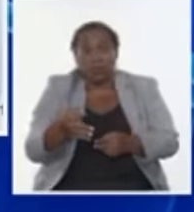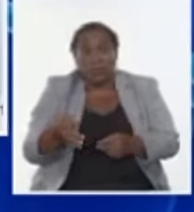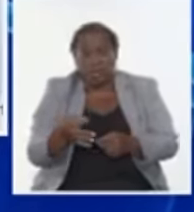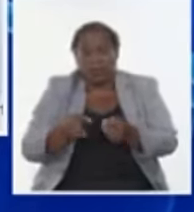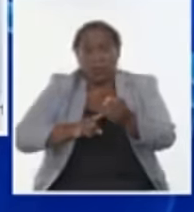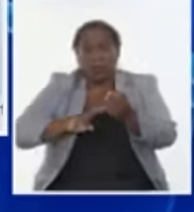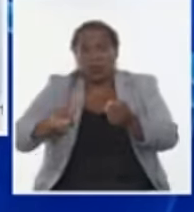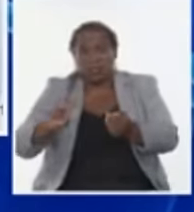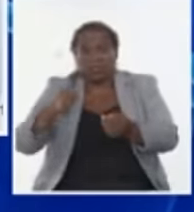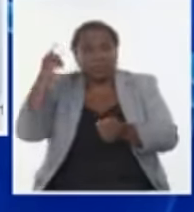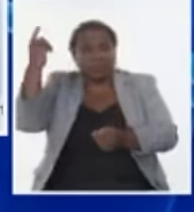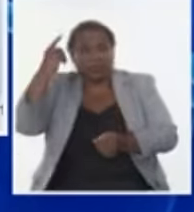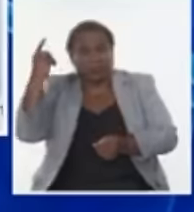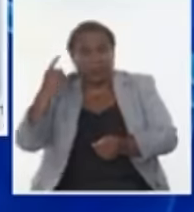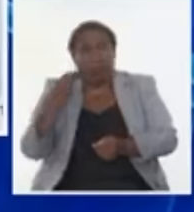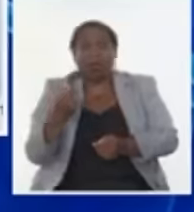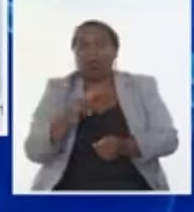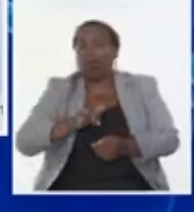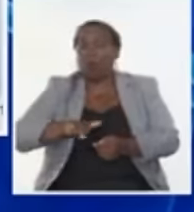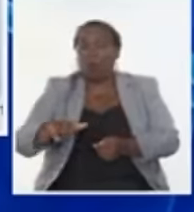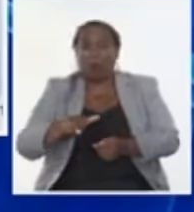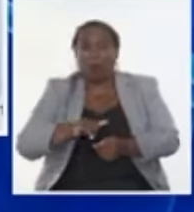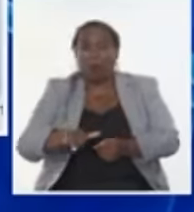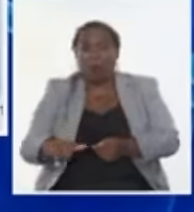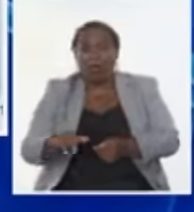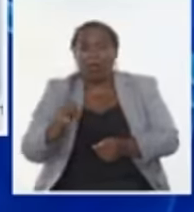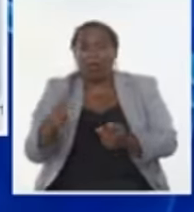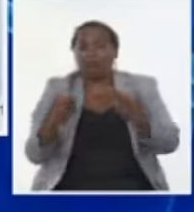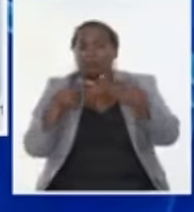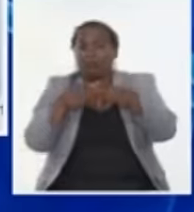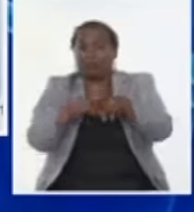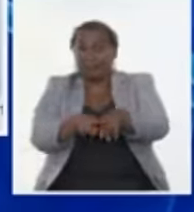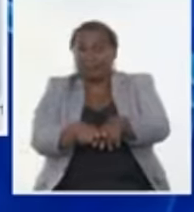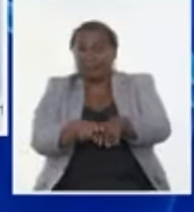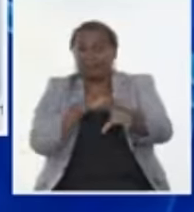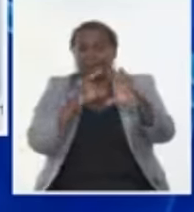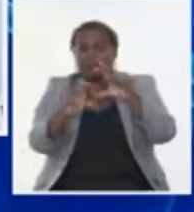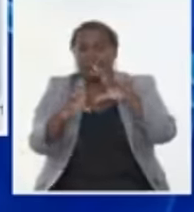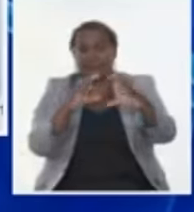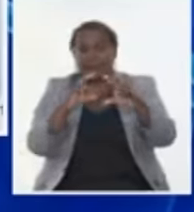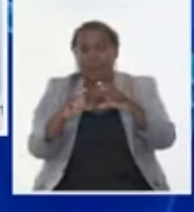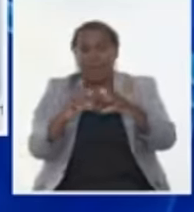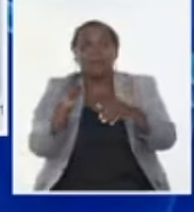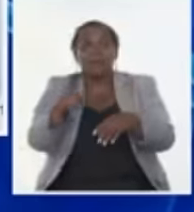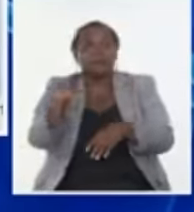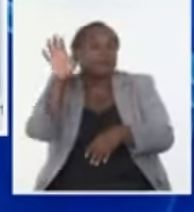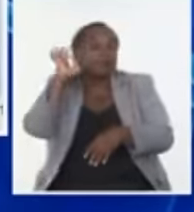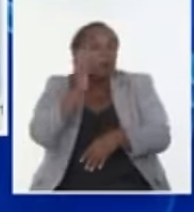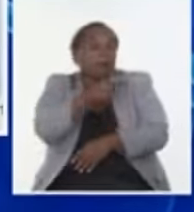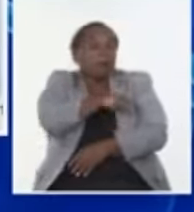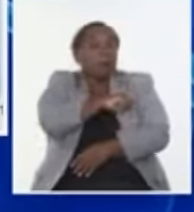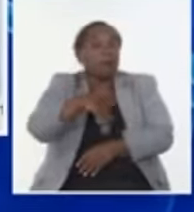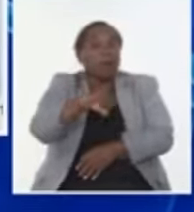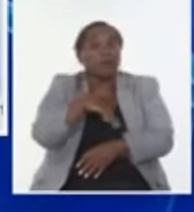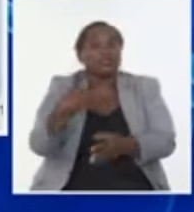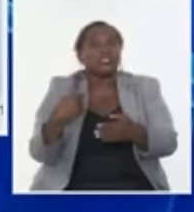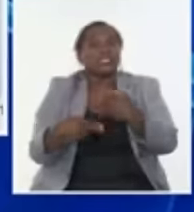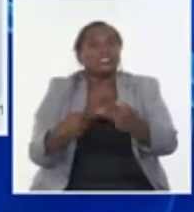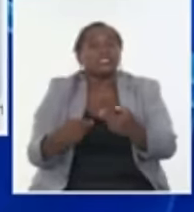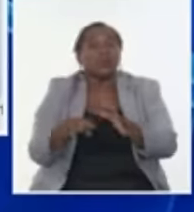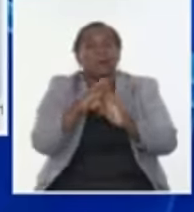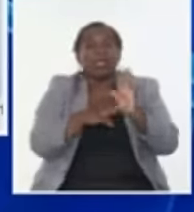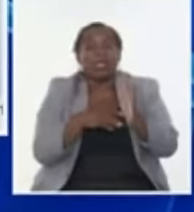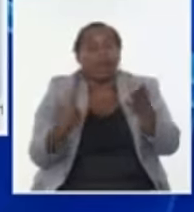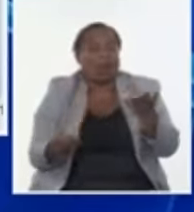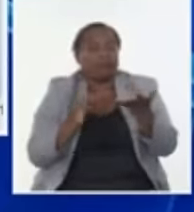con ese rigor y también con un acompañamiento comunicacional para que se entere el pueblo todo lo que se está haciendo en contra